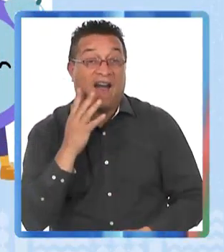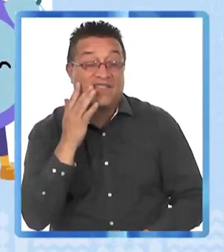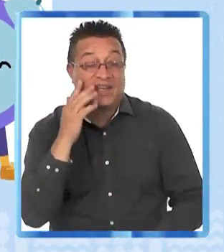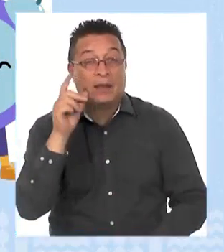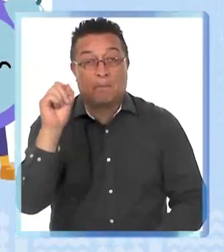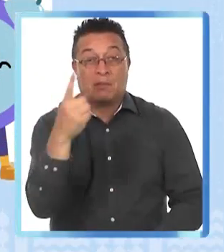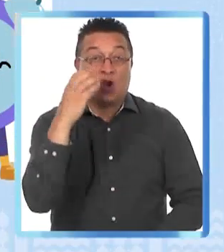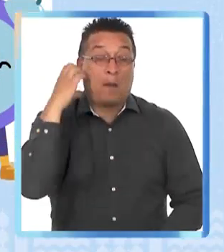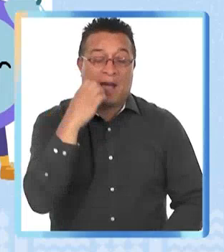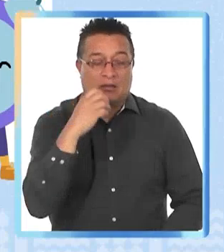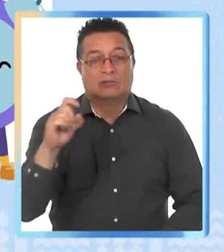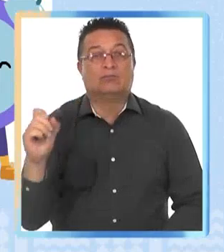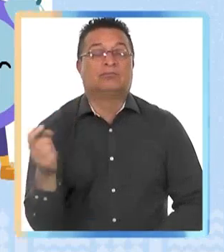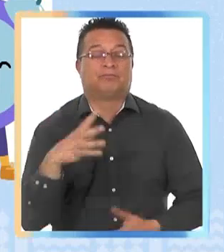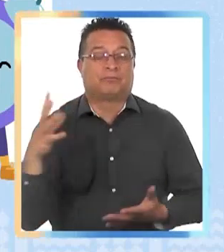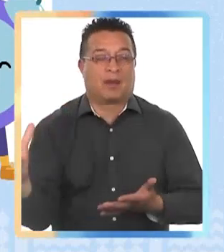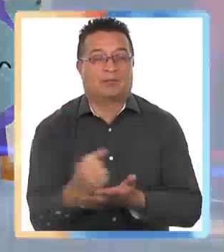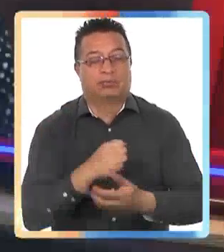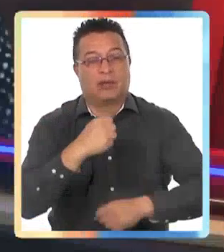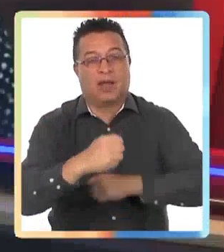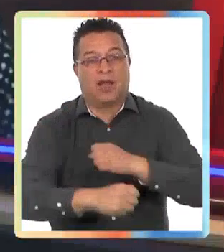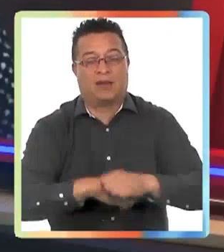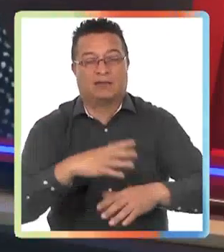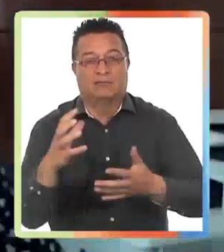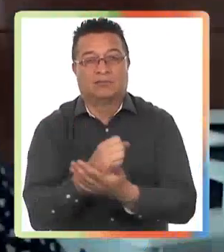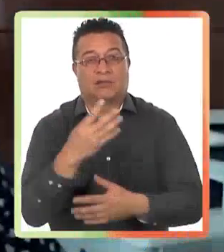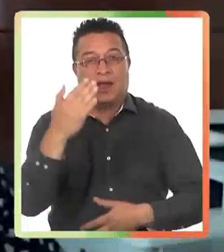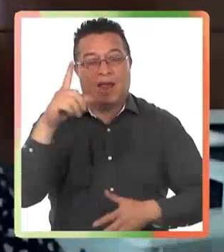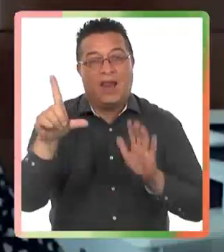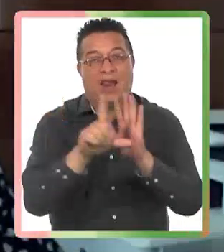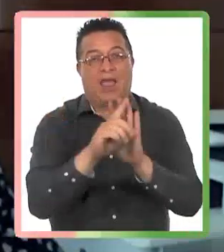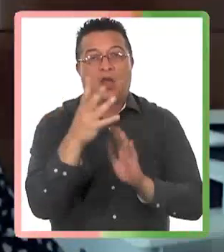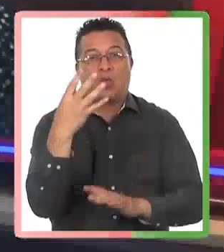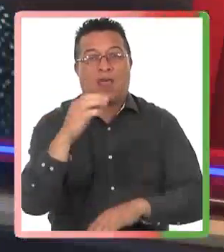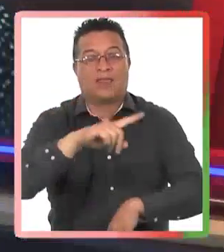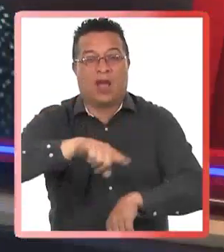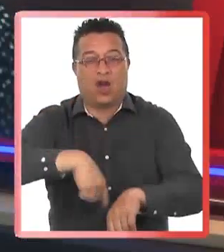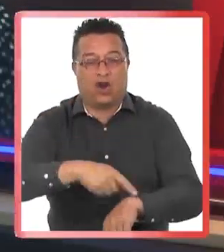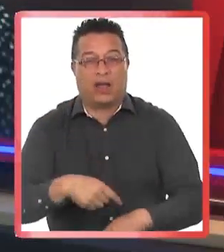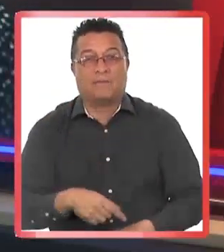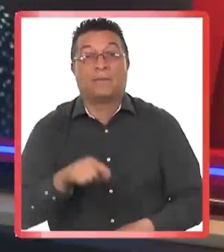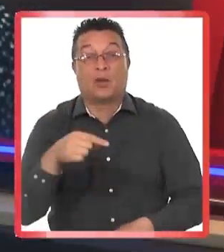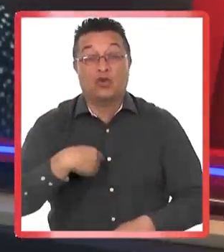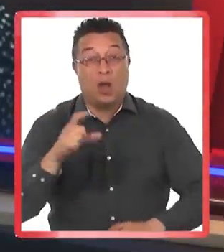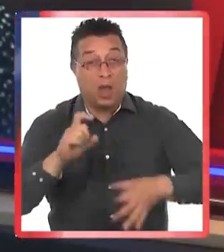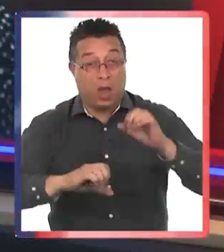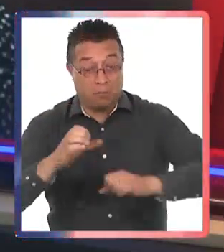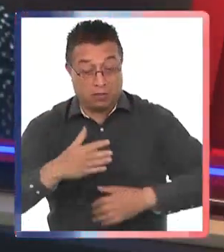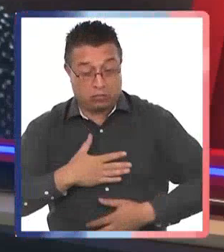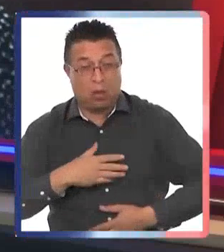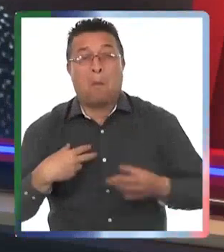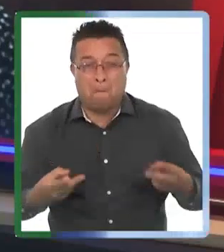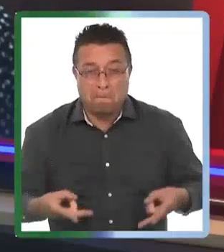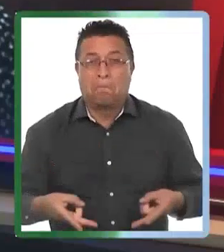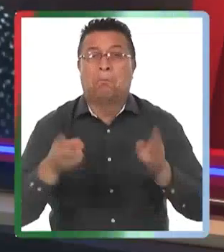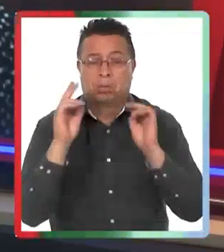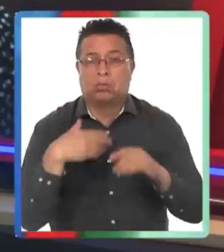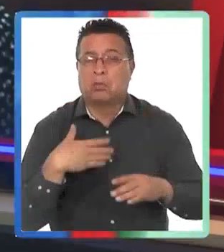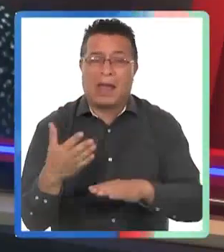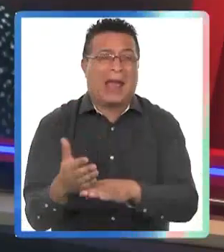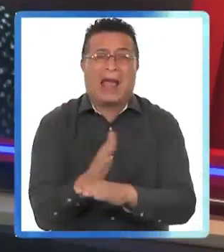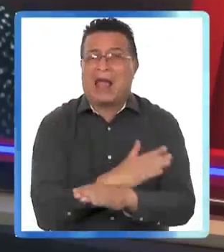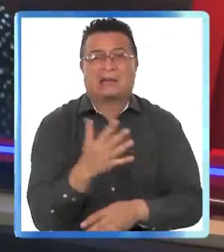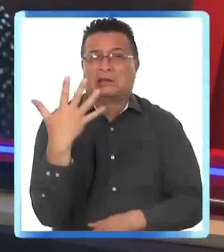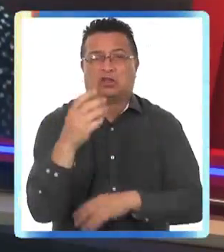que el 1 de mayo tengamos por fin, después de tantos años, ley de 40 horas de jornada laboral. Si yo como empresa me quiero sumar y hacer que mis trabajadores antes